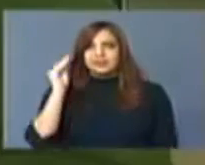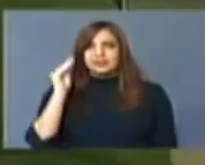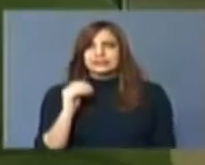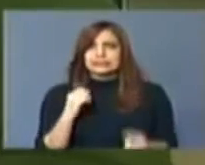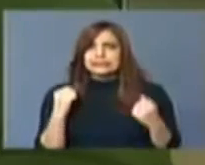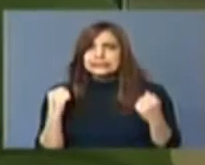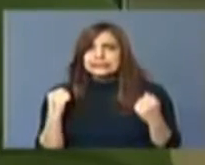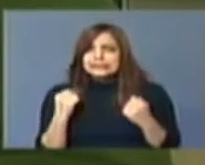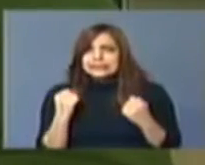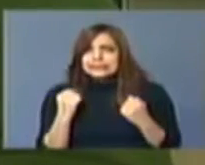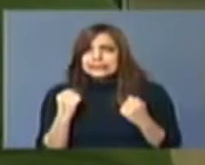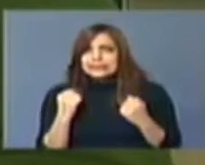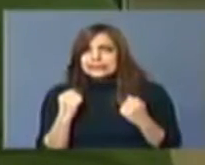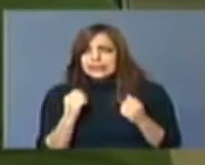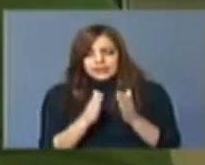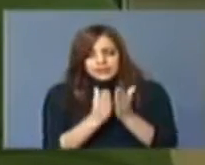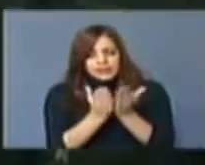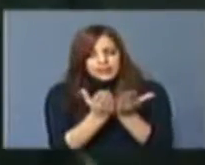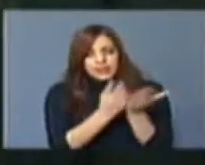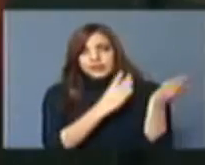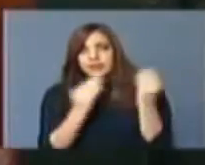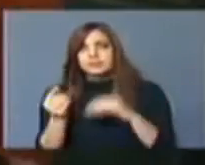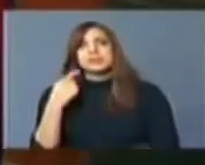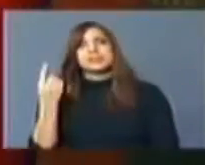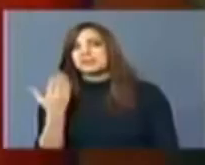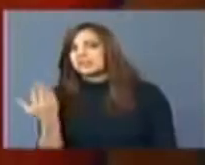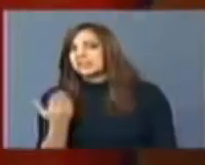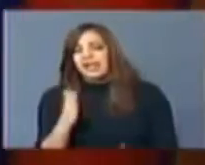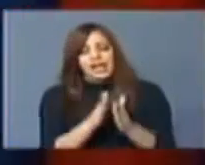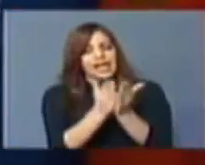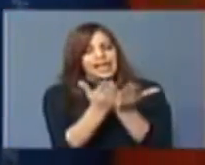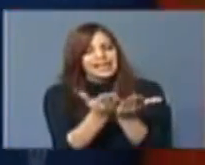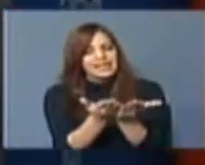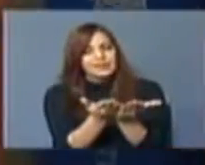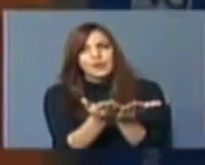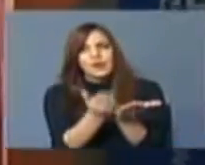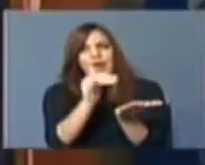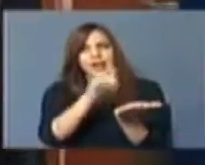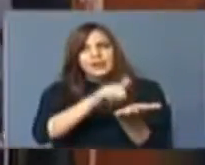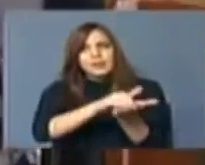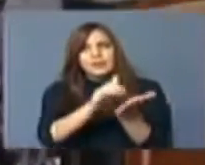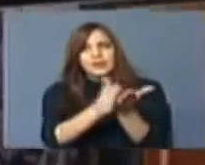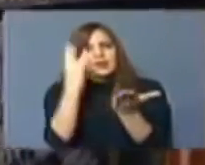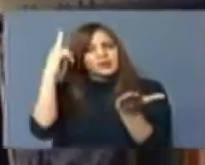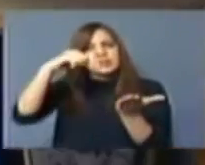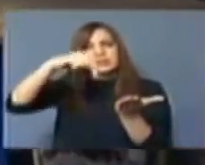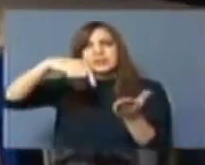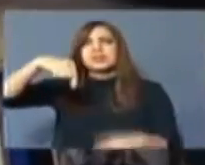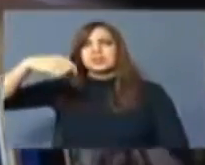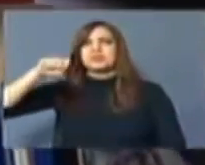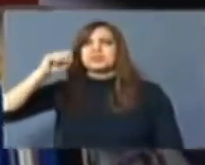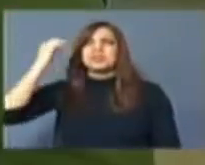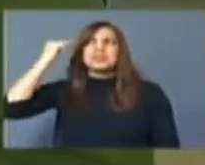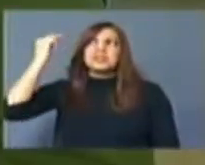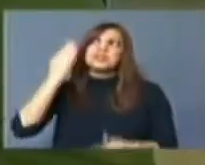temor de que el libro desaparezca siempre ha existido. El libro como tal, como lo conocemos hoy, yo sí pienso que algún